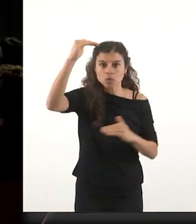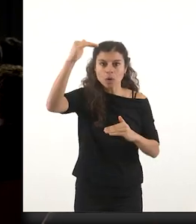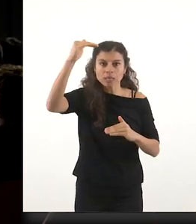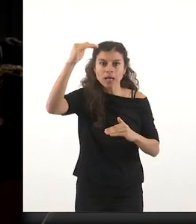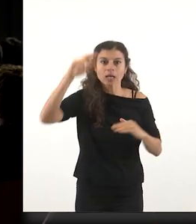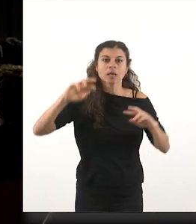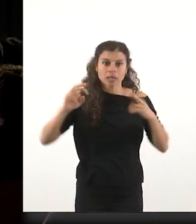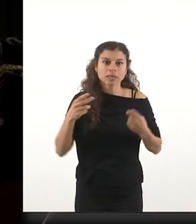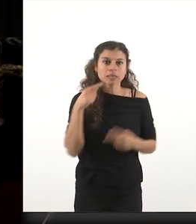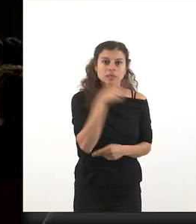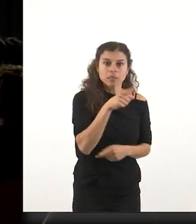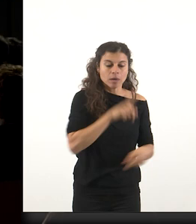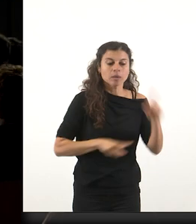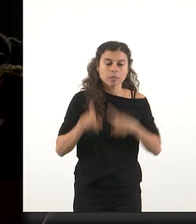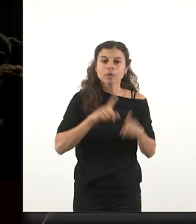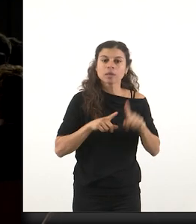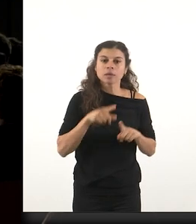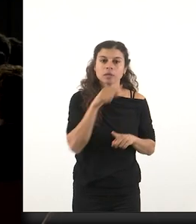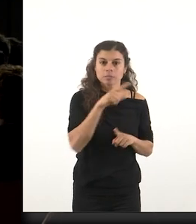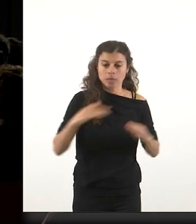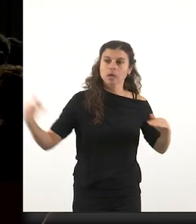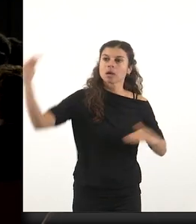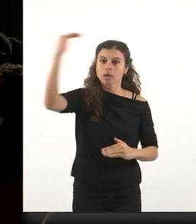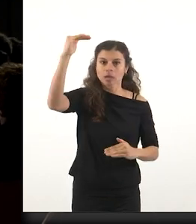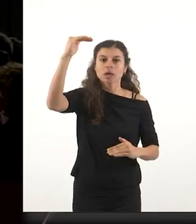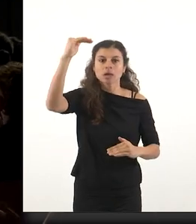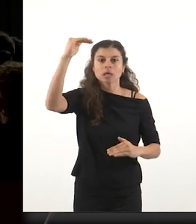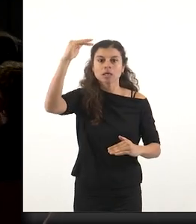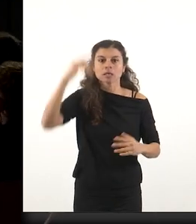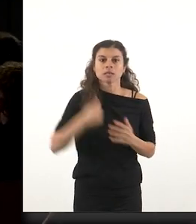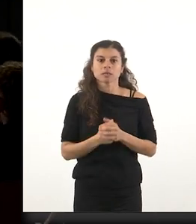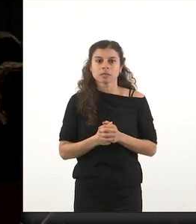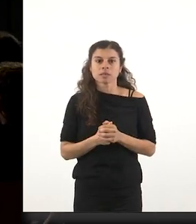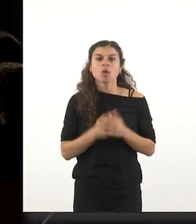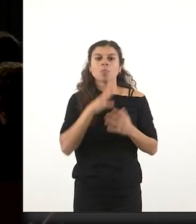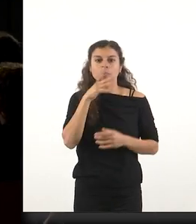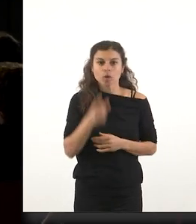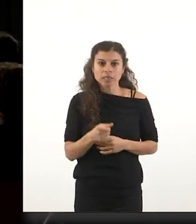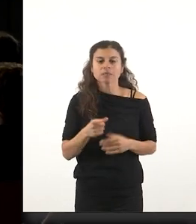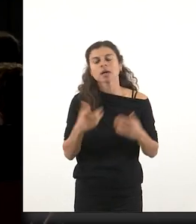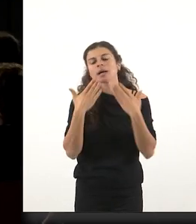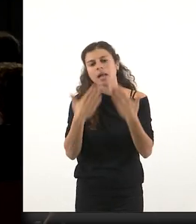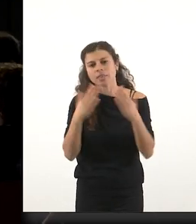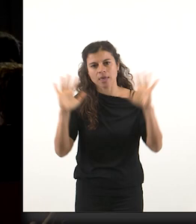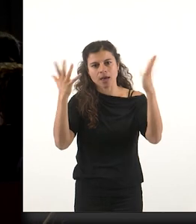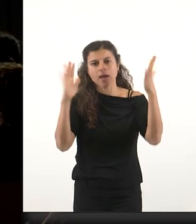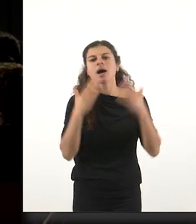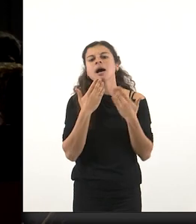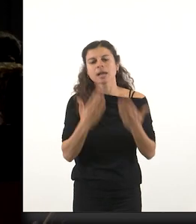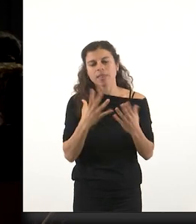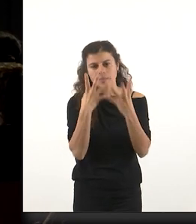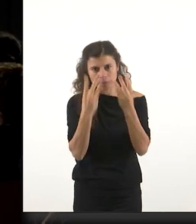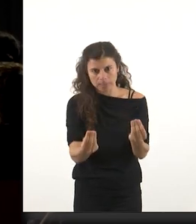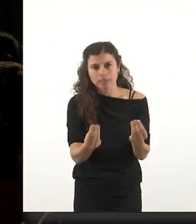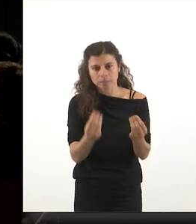esta historia que está mezclada. ¿Mezclada? En esta desigualdad. Por eso, por Elvio Maya, gracias por entenderlo. Gracias por